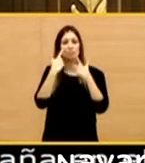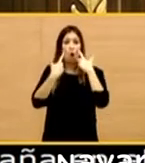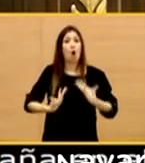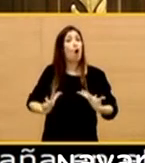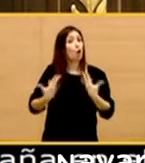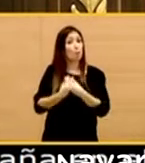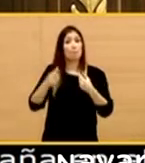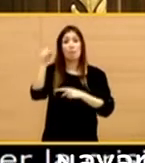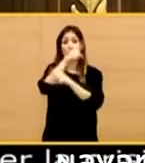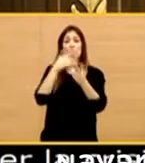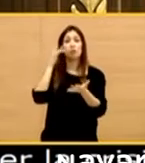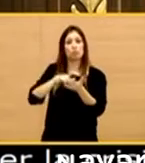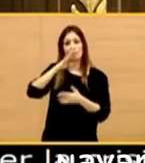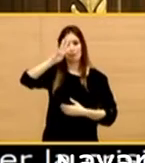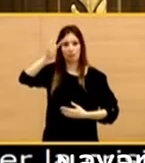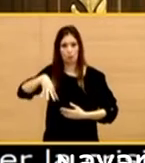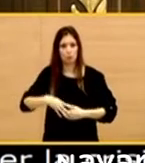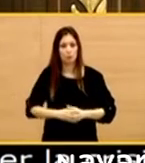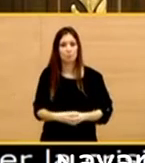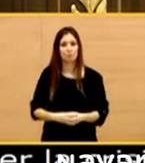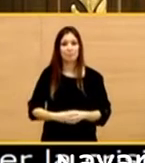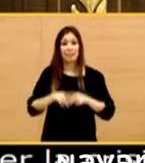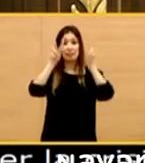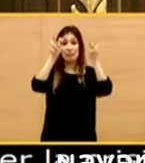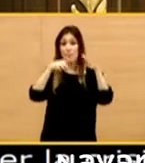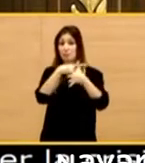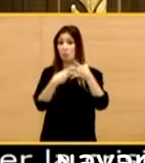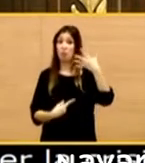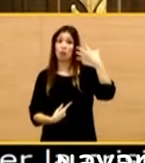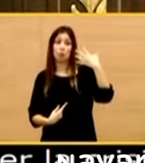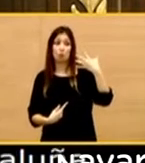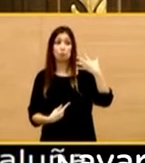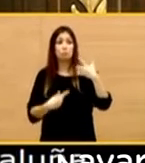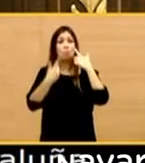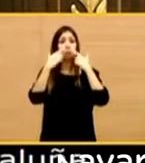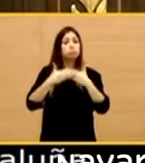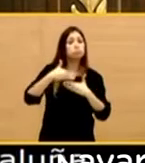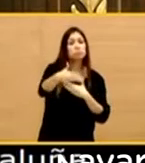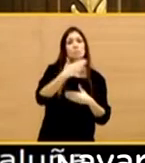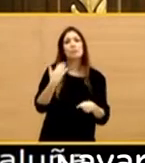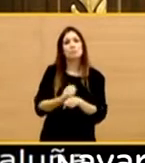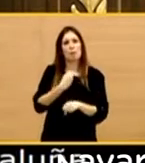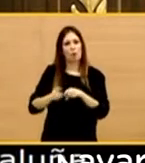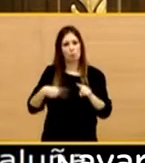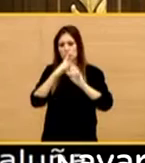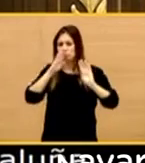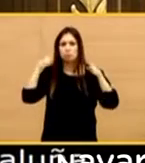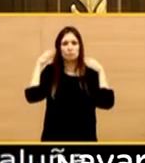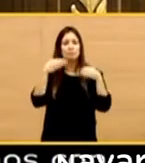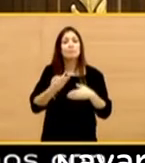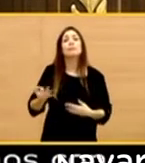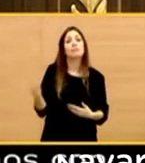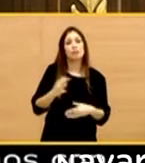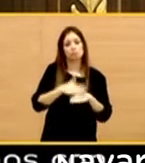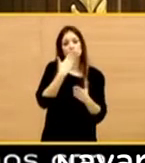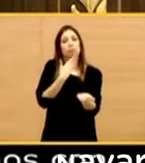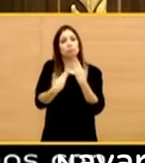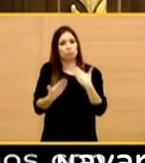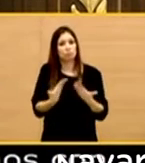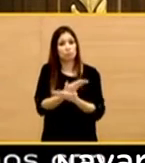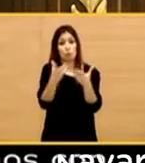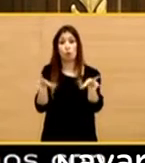Cataluña. Cinco desafíos que enfrentaremos con trabajo y con tesón y que requieren del diálogo con la sociedad, con